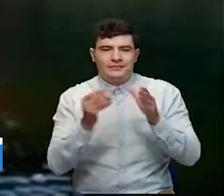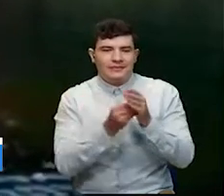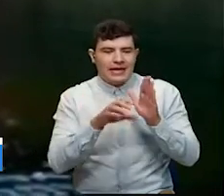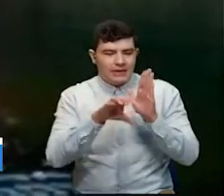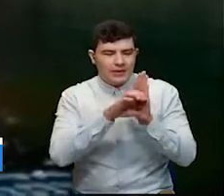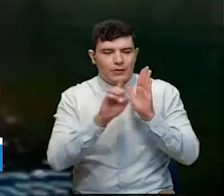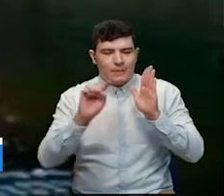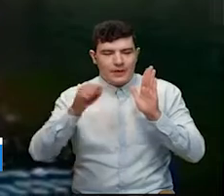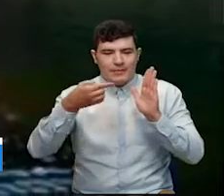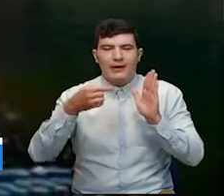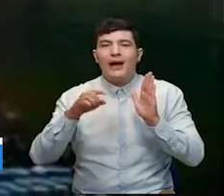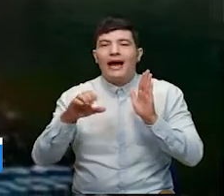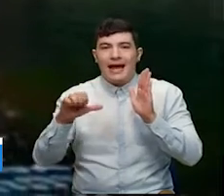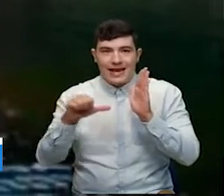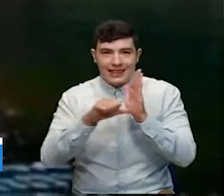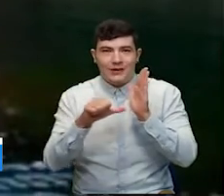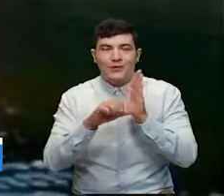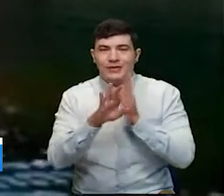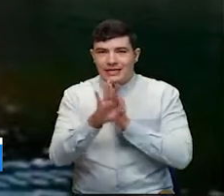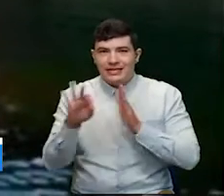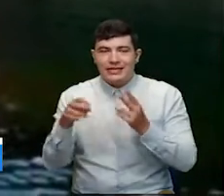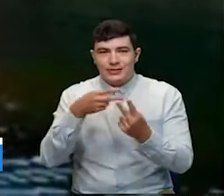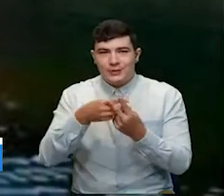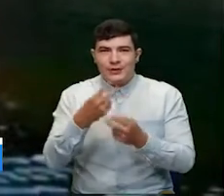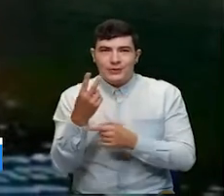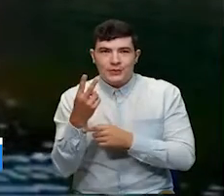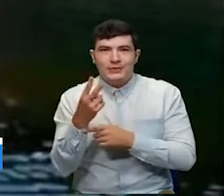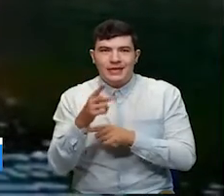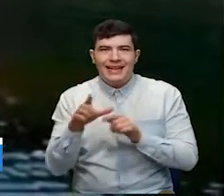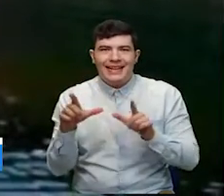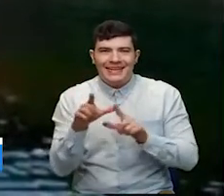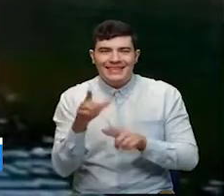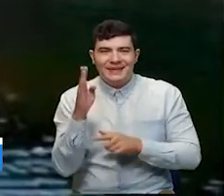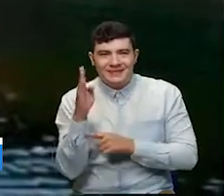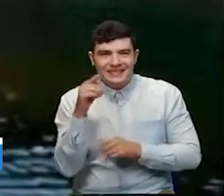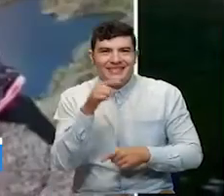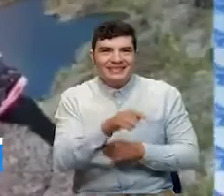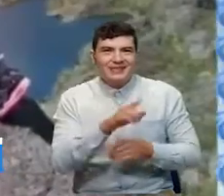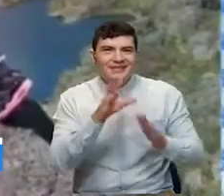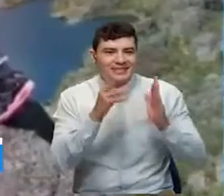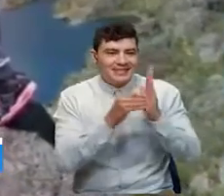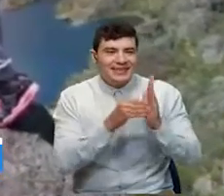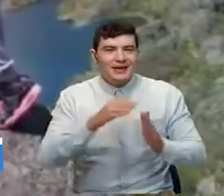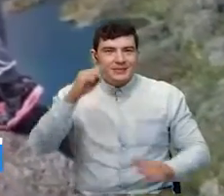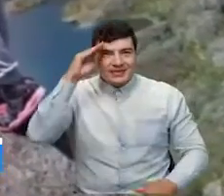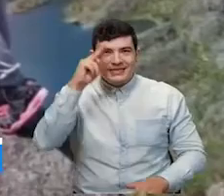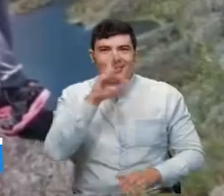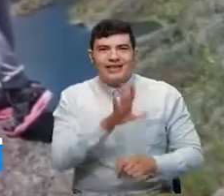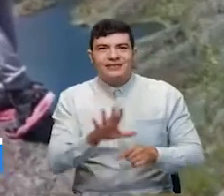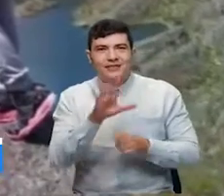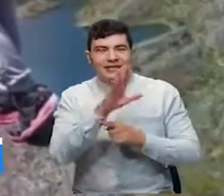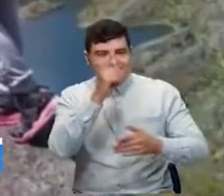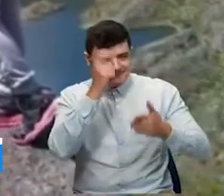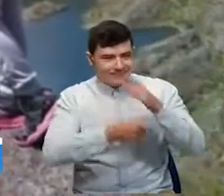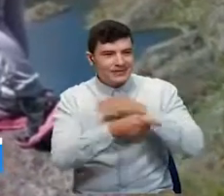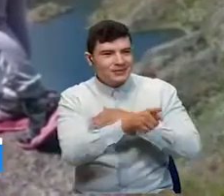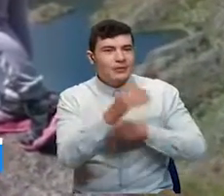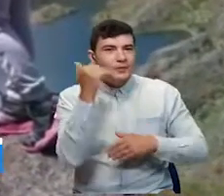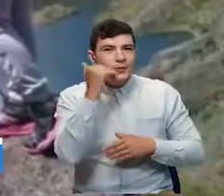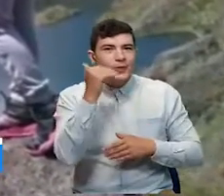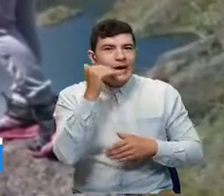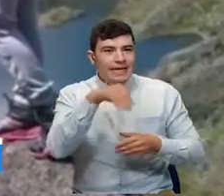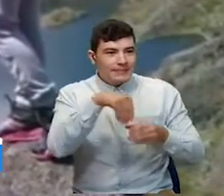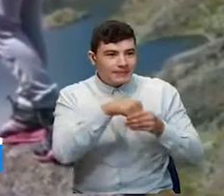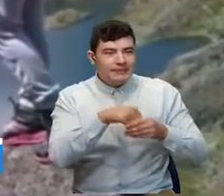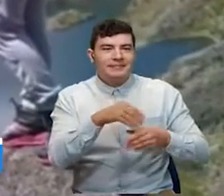primero, artículo 33, numeral 2, literal B, del Código Nacional de Policía, le será impuesto a la mujer que posó